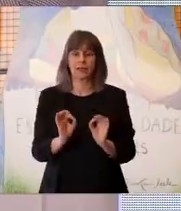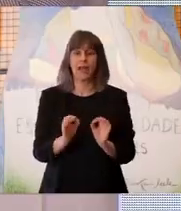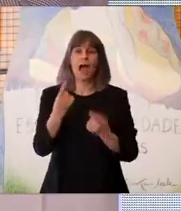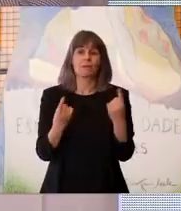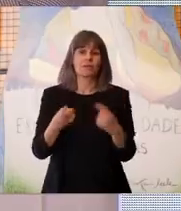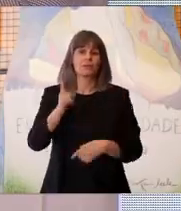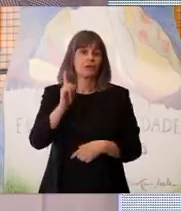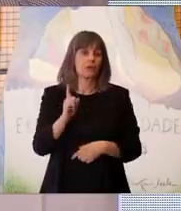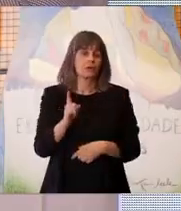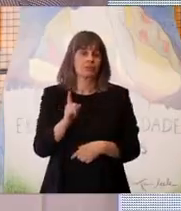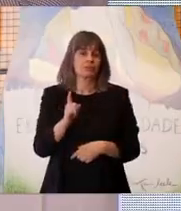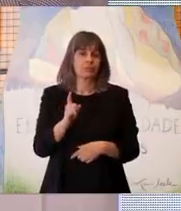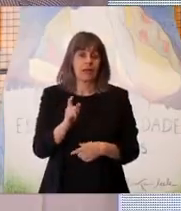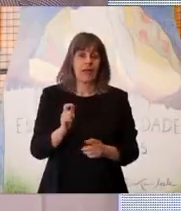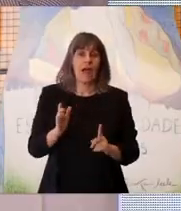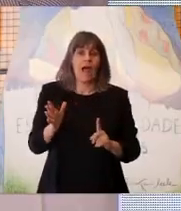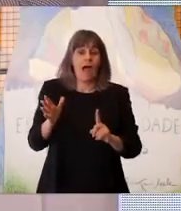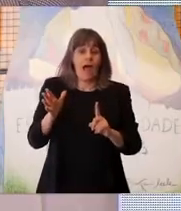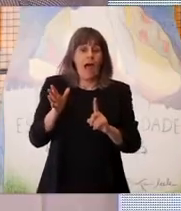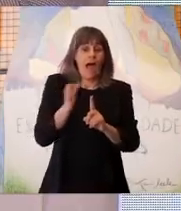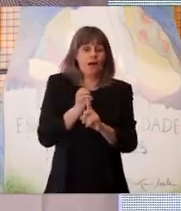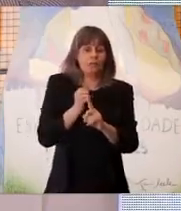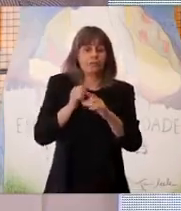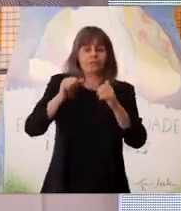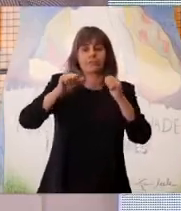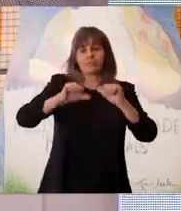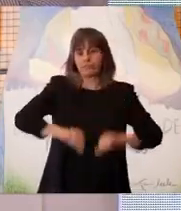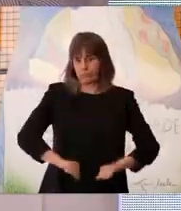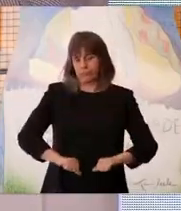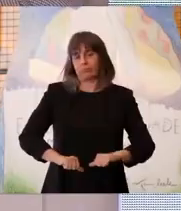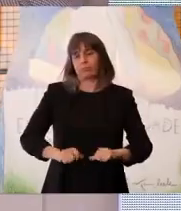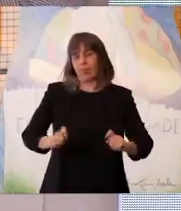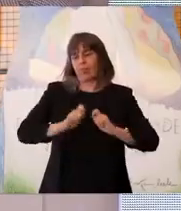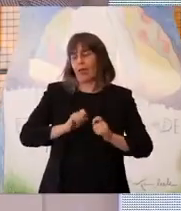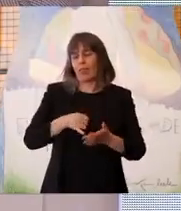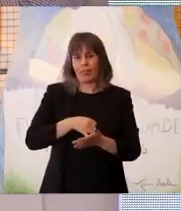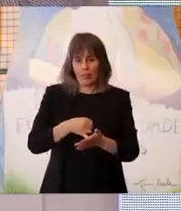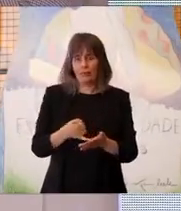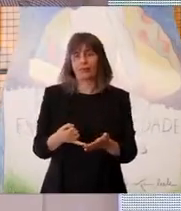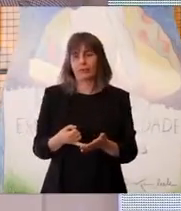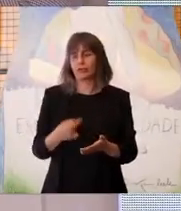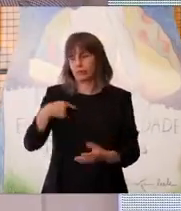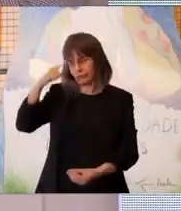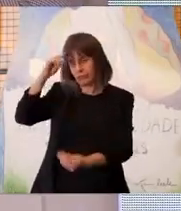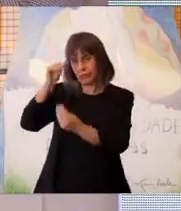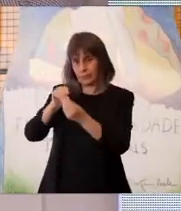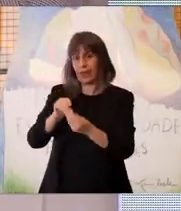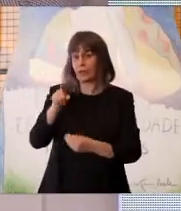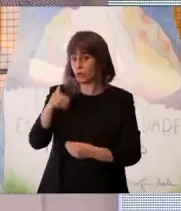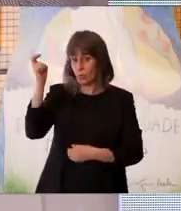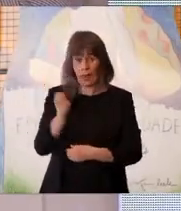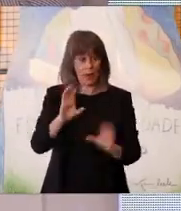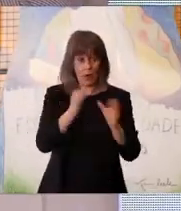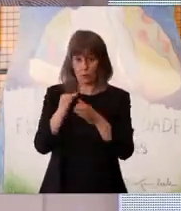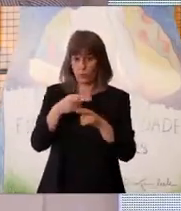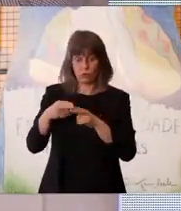quedamos por el camino en cosas y además nos debilita profundamente etcétera sí Totalmente de acuerdo y eso vale pues para todos los